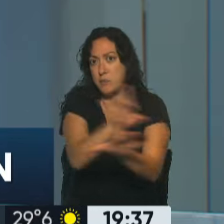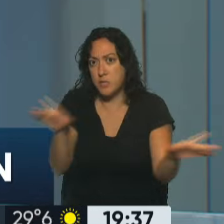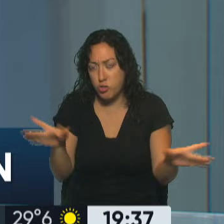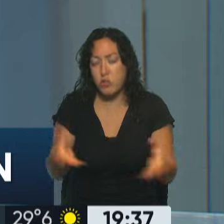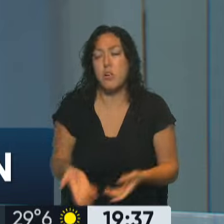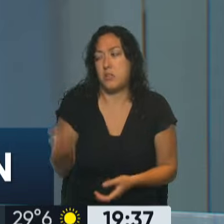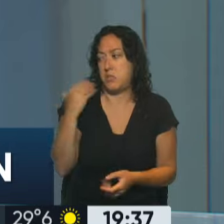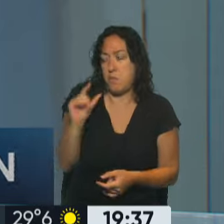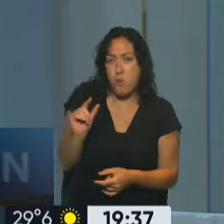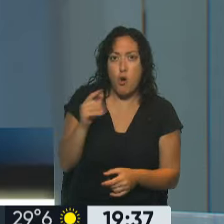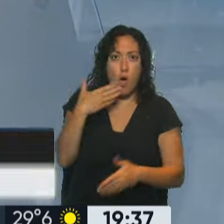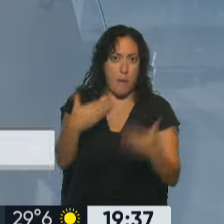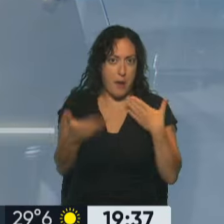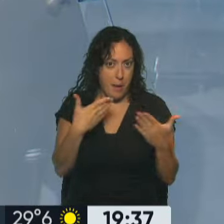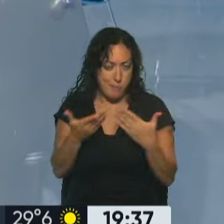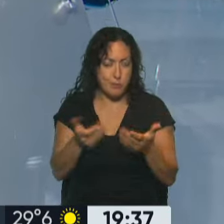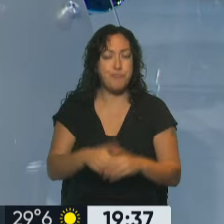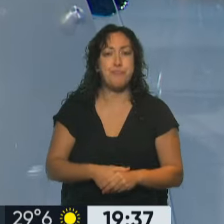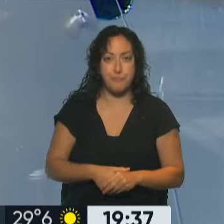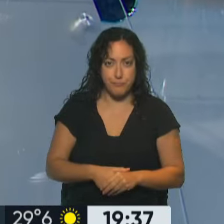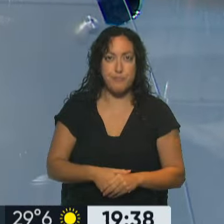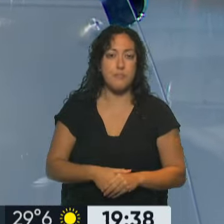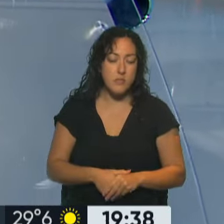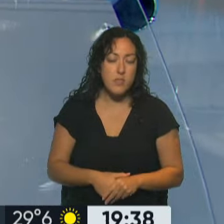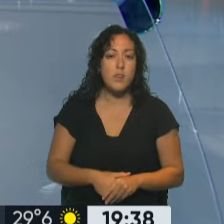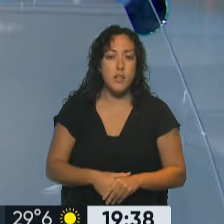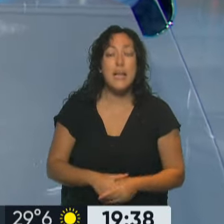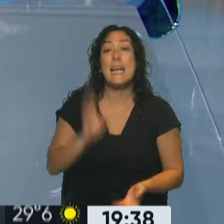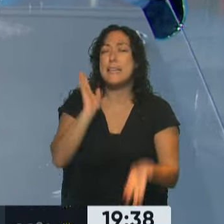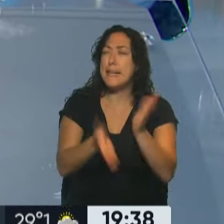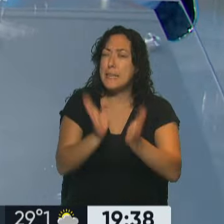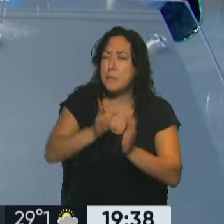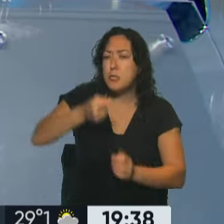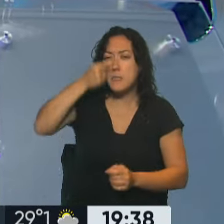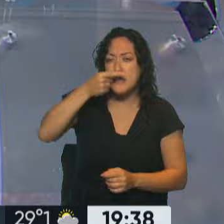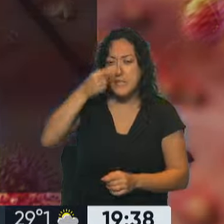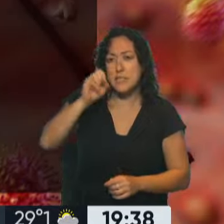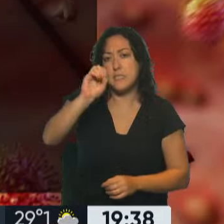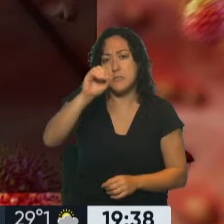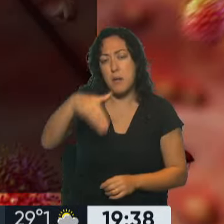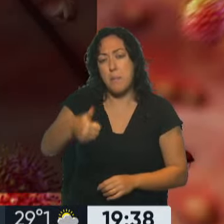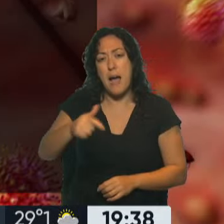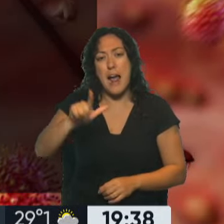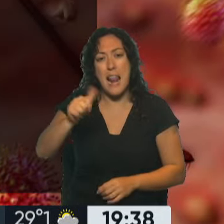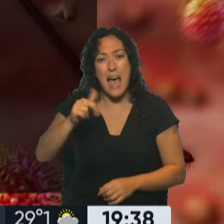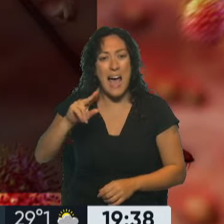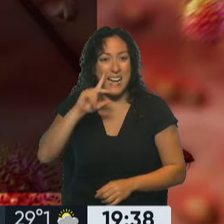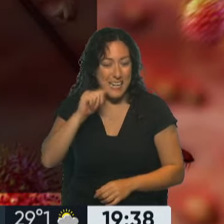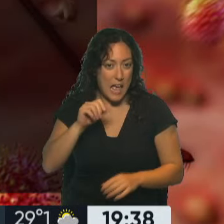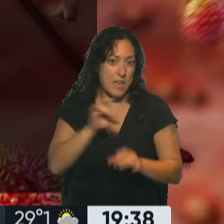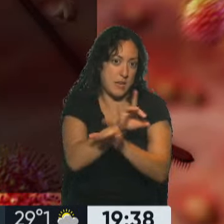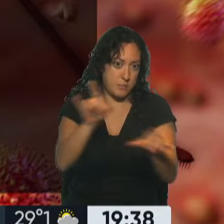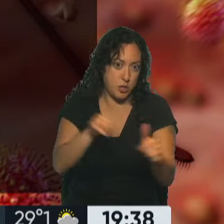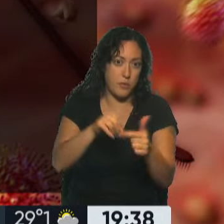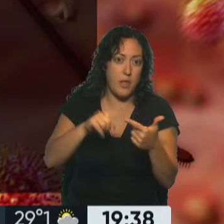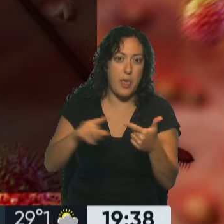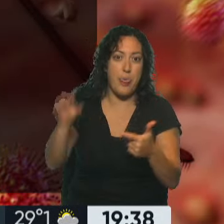tiempo qué otras enfermedades do hay tratamientos hay tratamientos interesantes mire malaria esto transmite los mosquito malaria